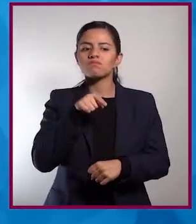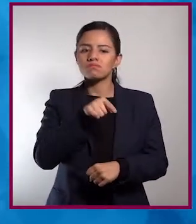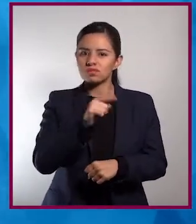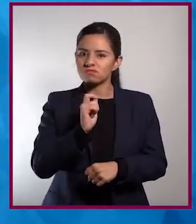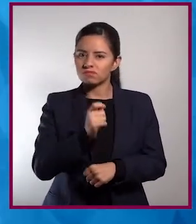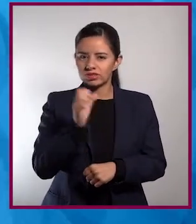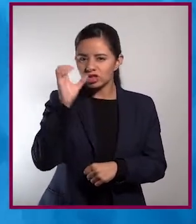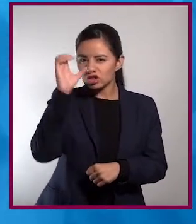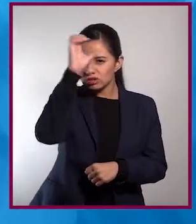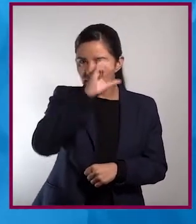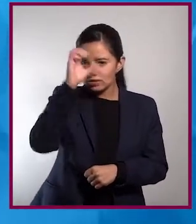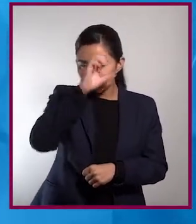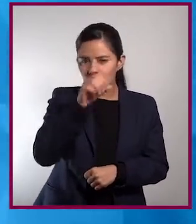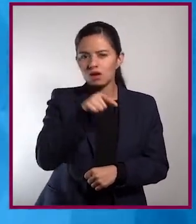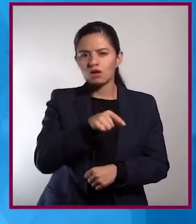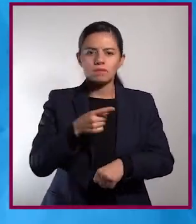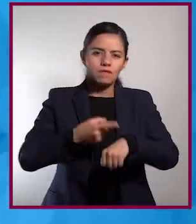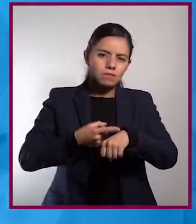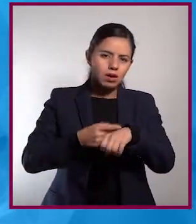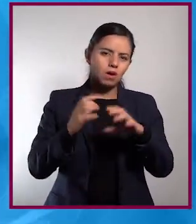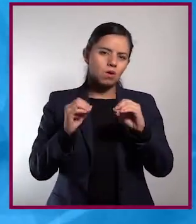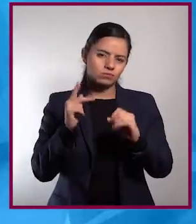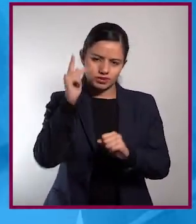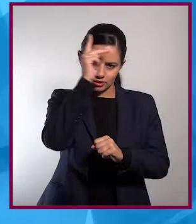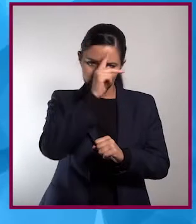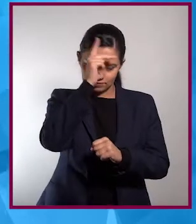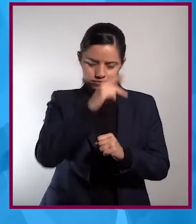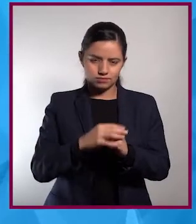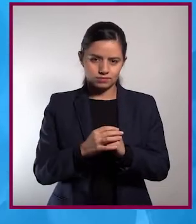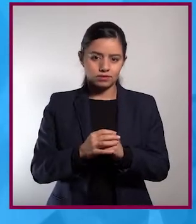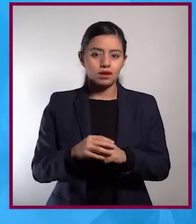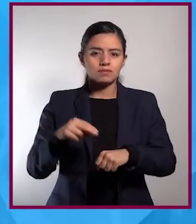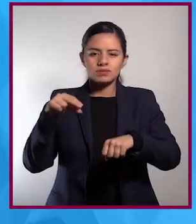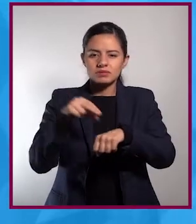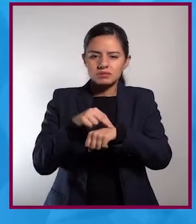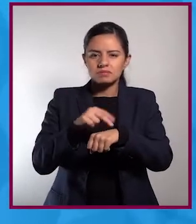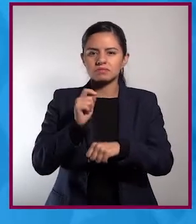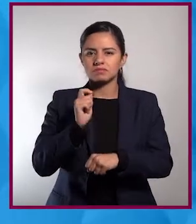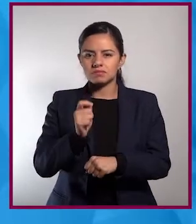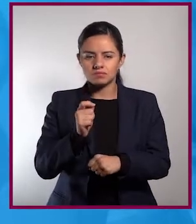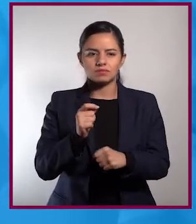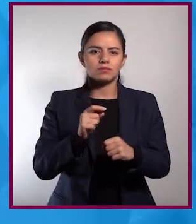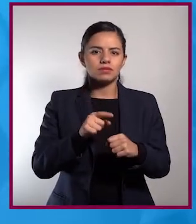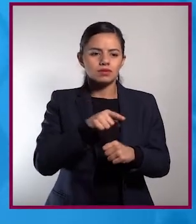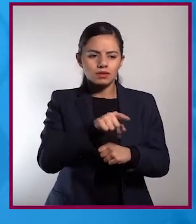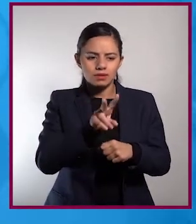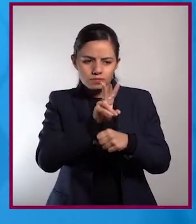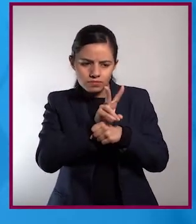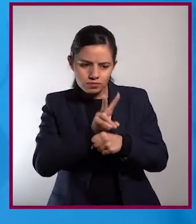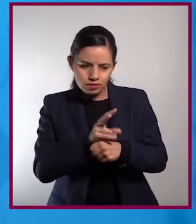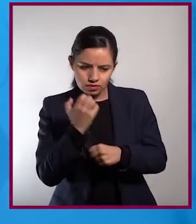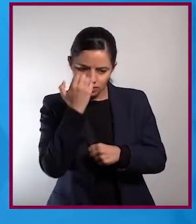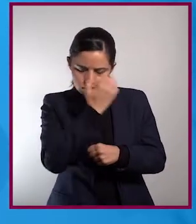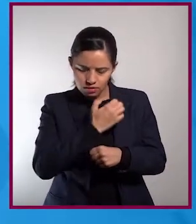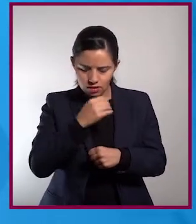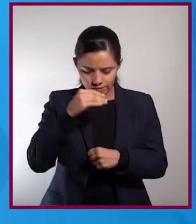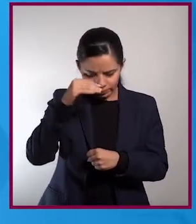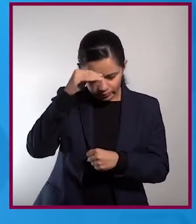o padecimiento físico o psicológico. La medicina hipocrática se basa en general en la observación y